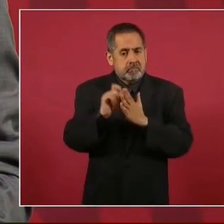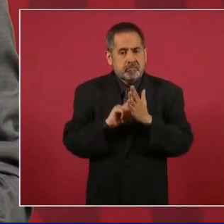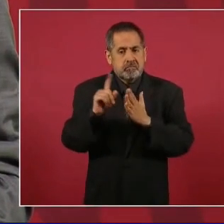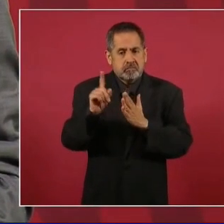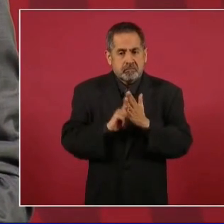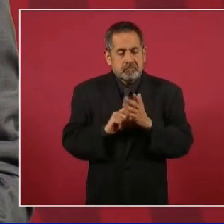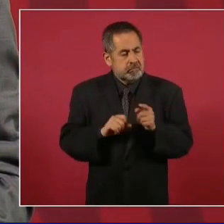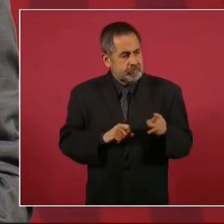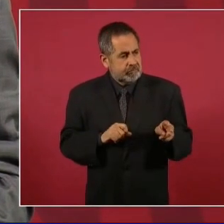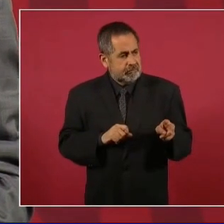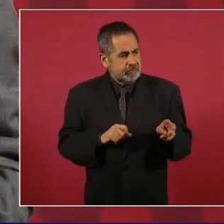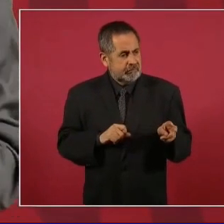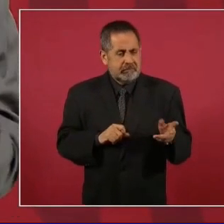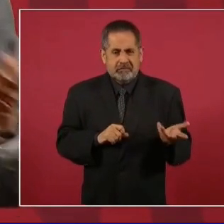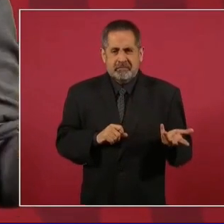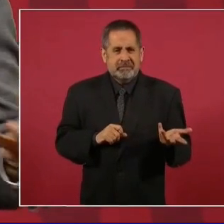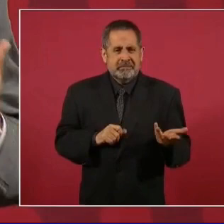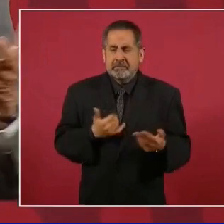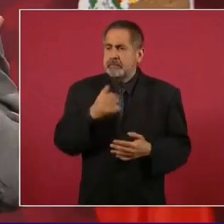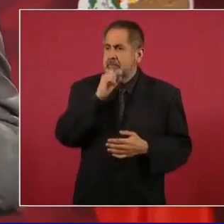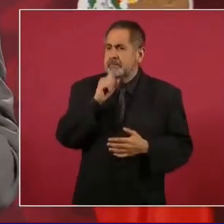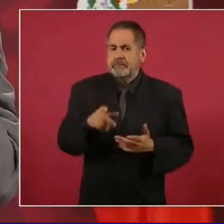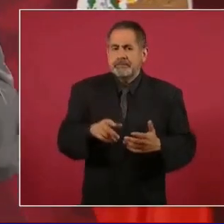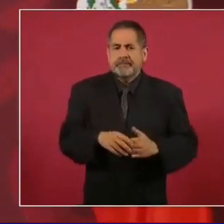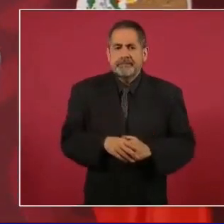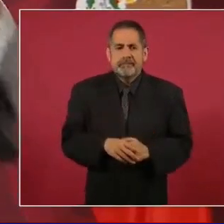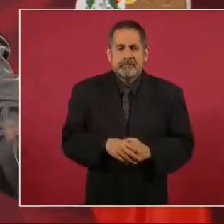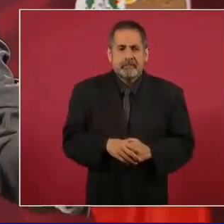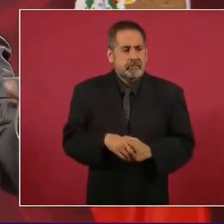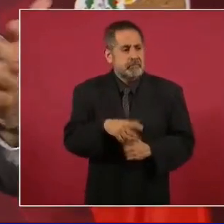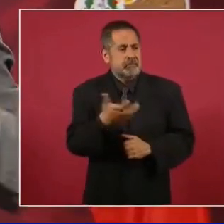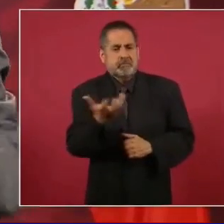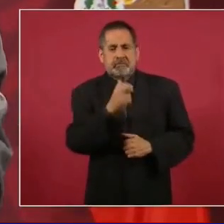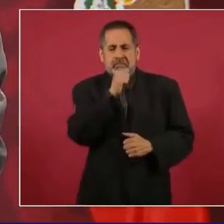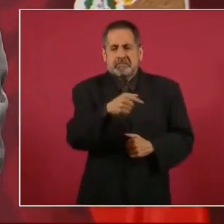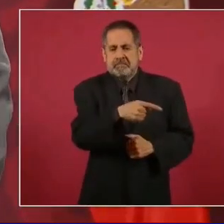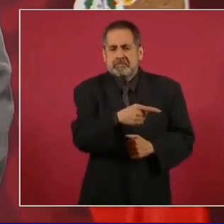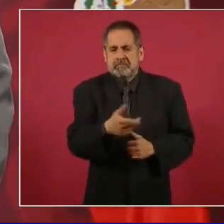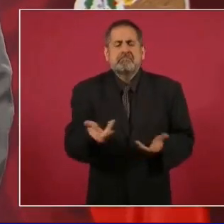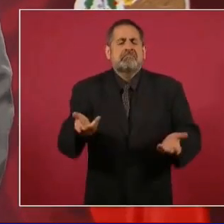mensuales, y además sin hacer nada,